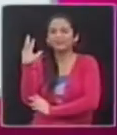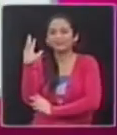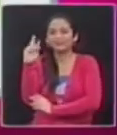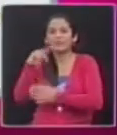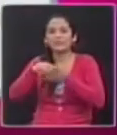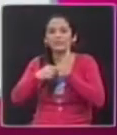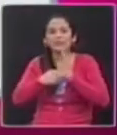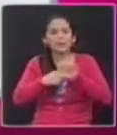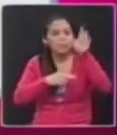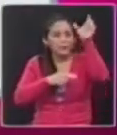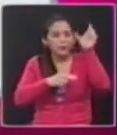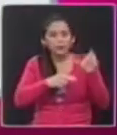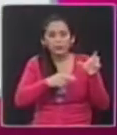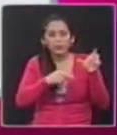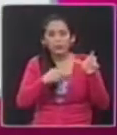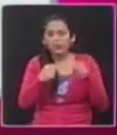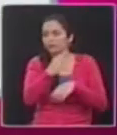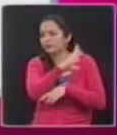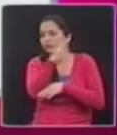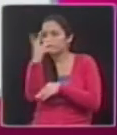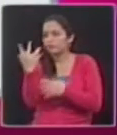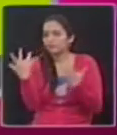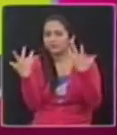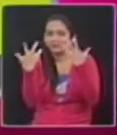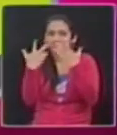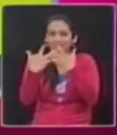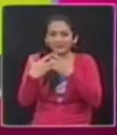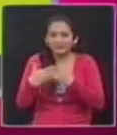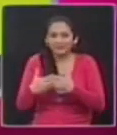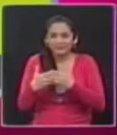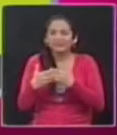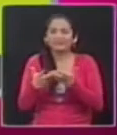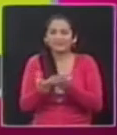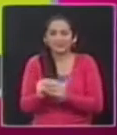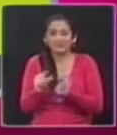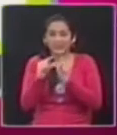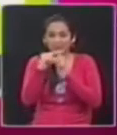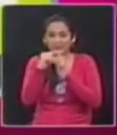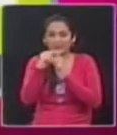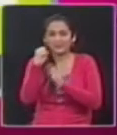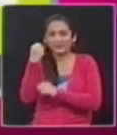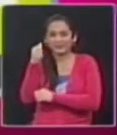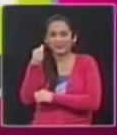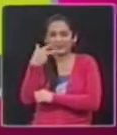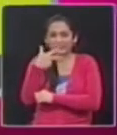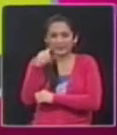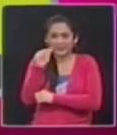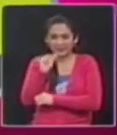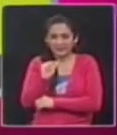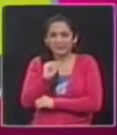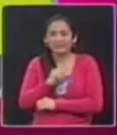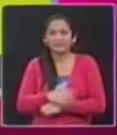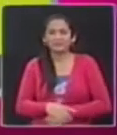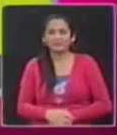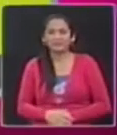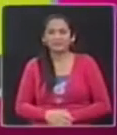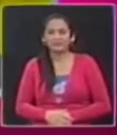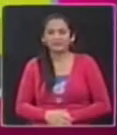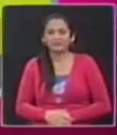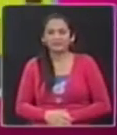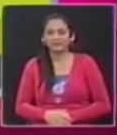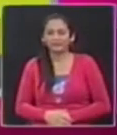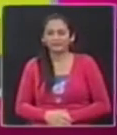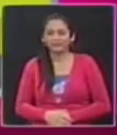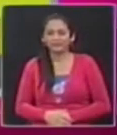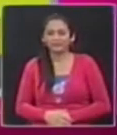del hombre con la naturaleza. Es una palabra que no se puede definir fácilmente